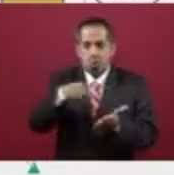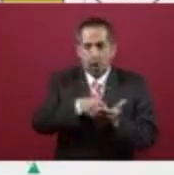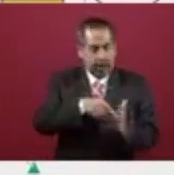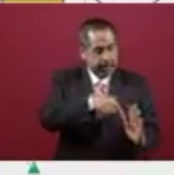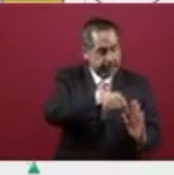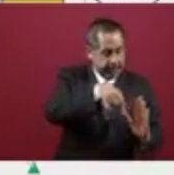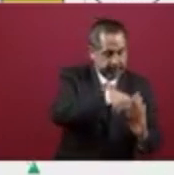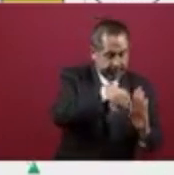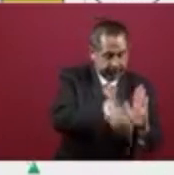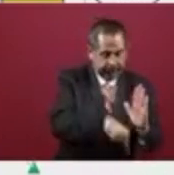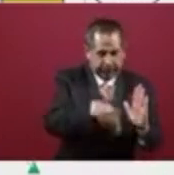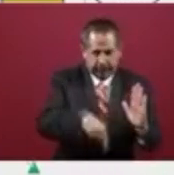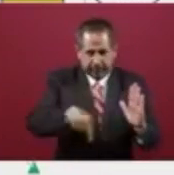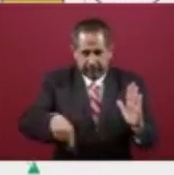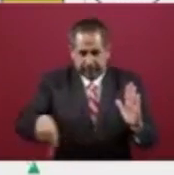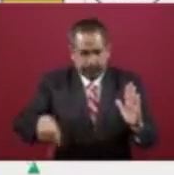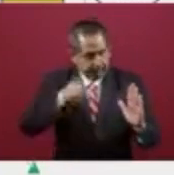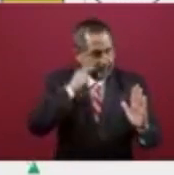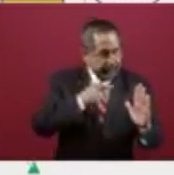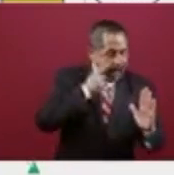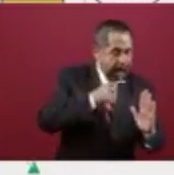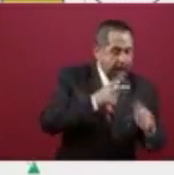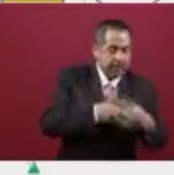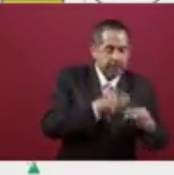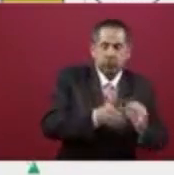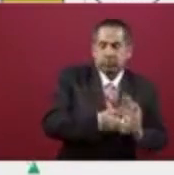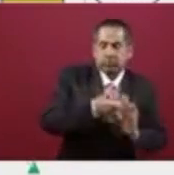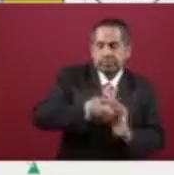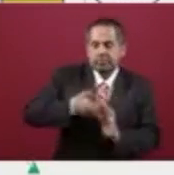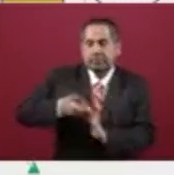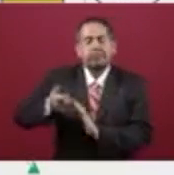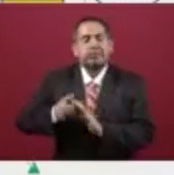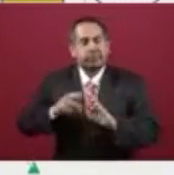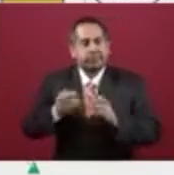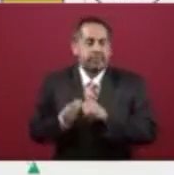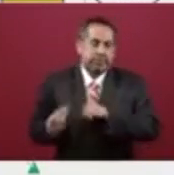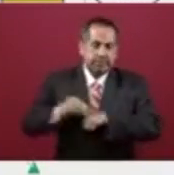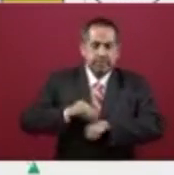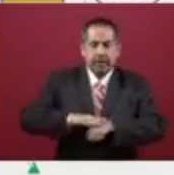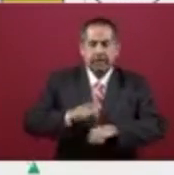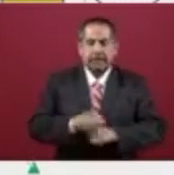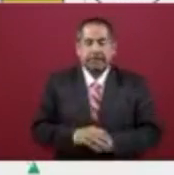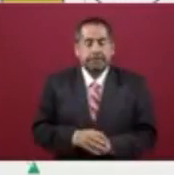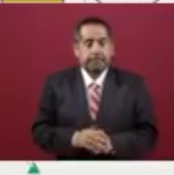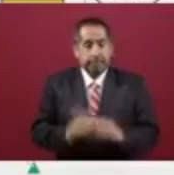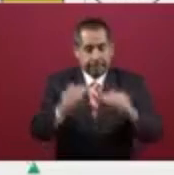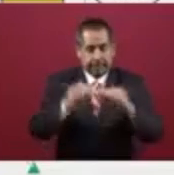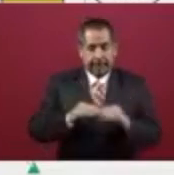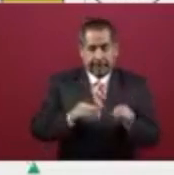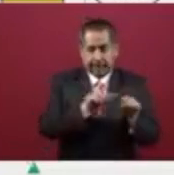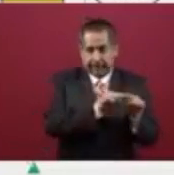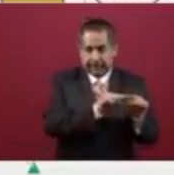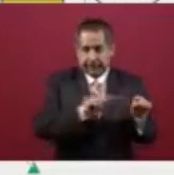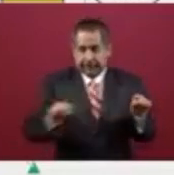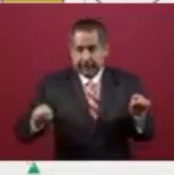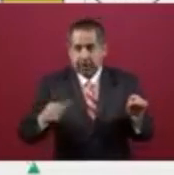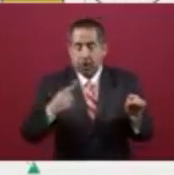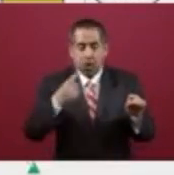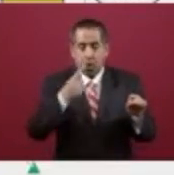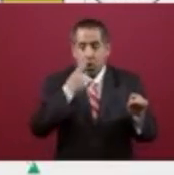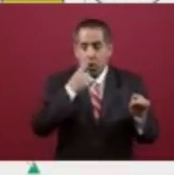entre exploratorios y de desarrollo. La línea de abajo es interesante